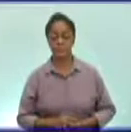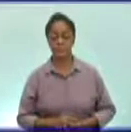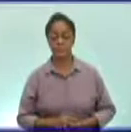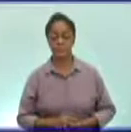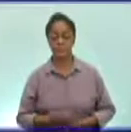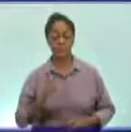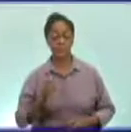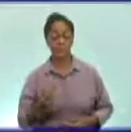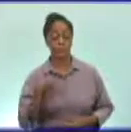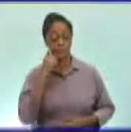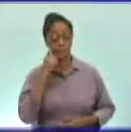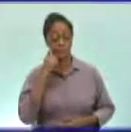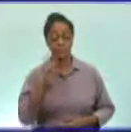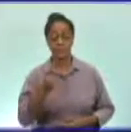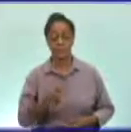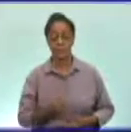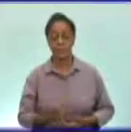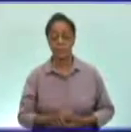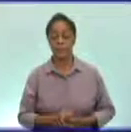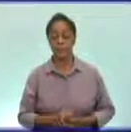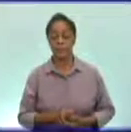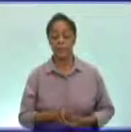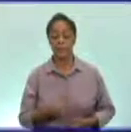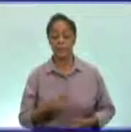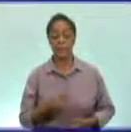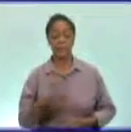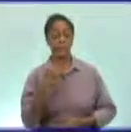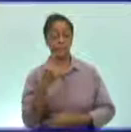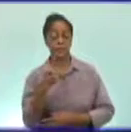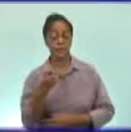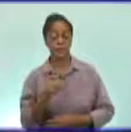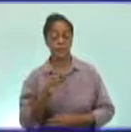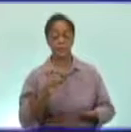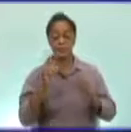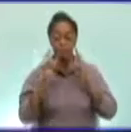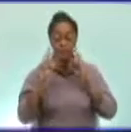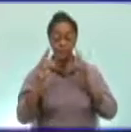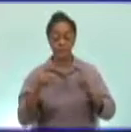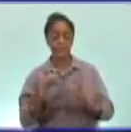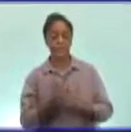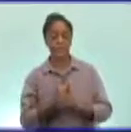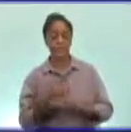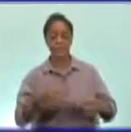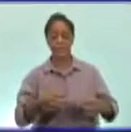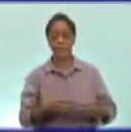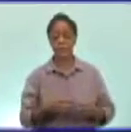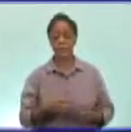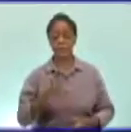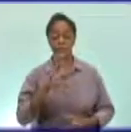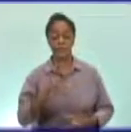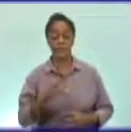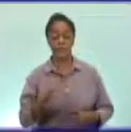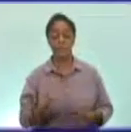Como pudieron observar, en la naturaleza los seres vivos se encuentran agrupados en 5 grandes